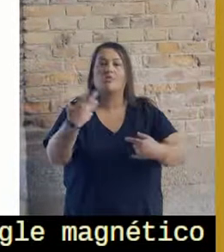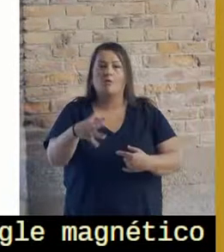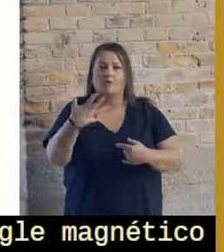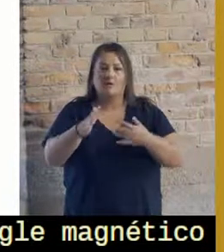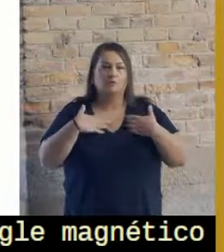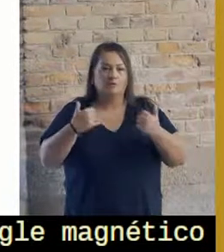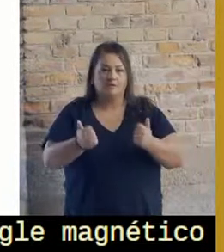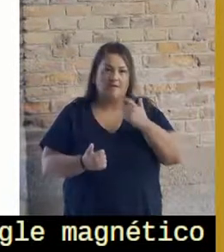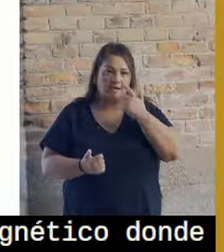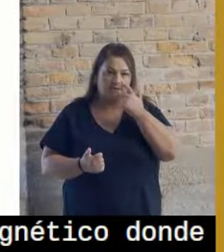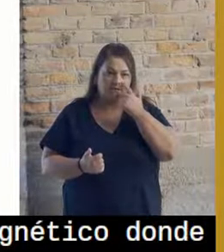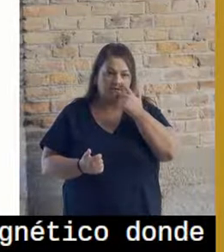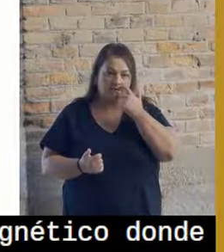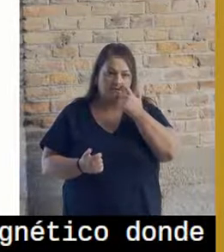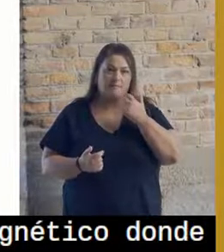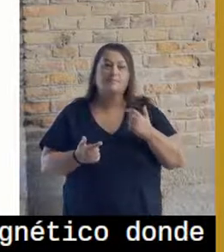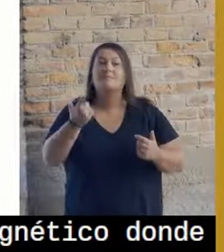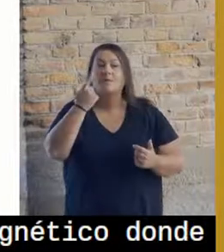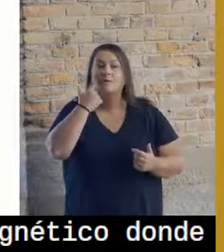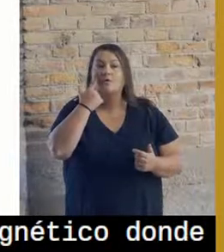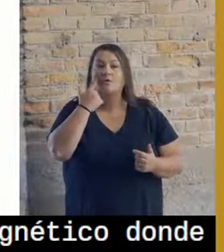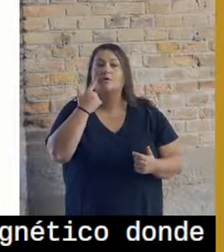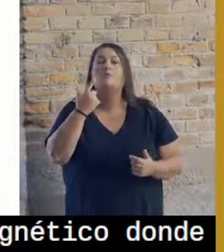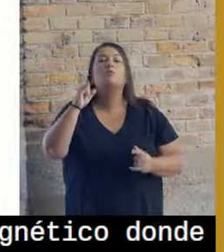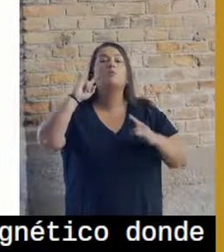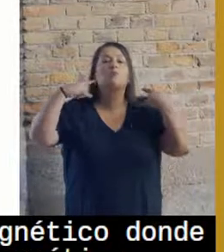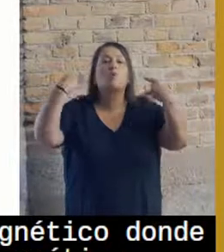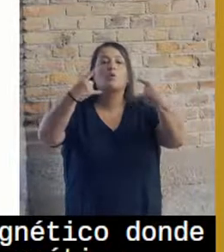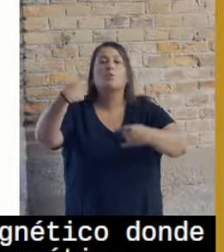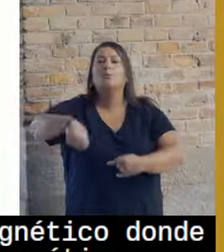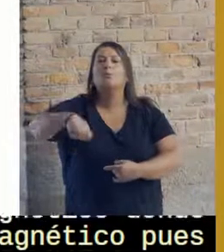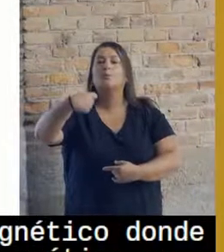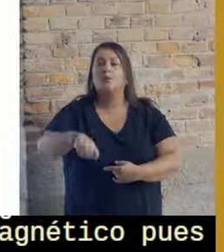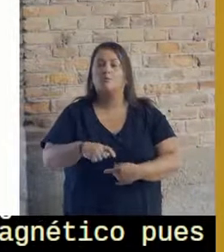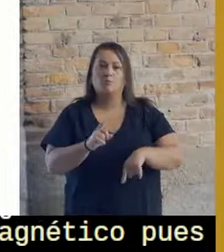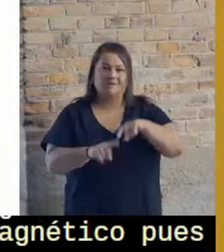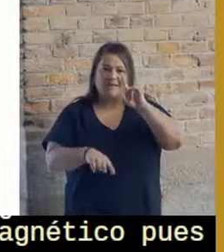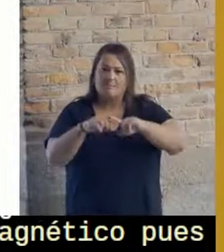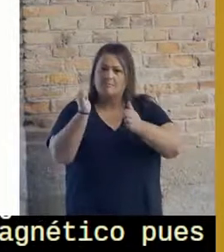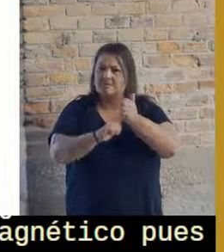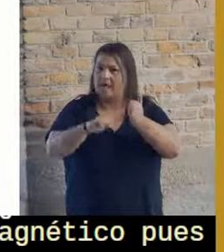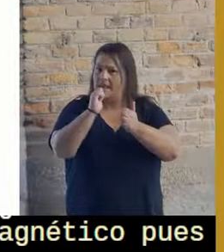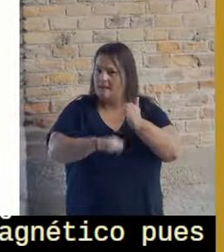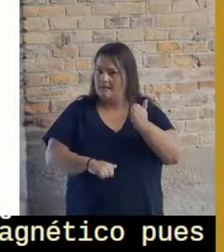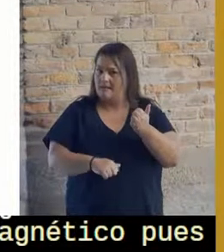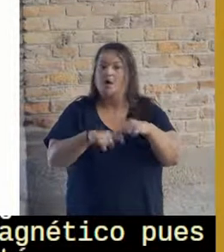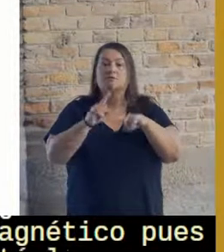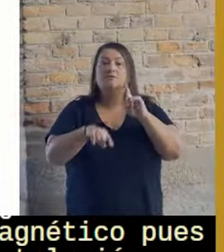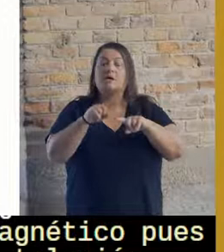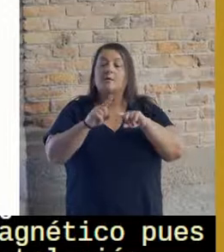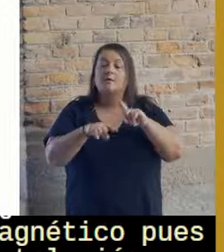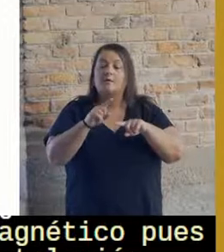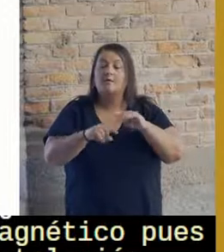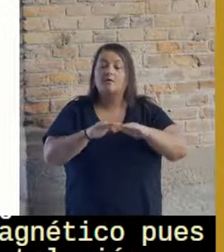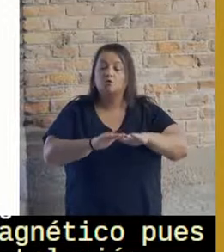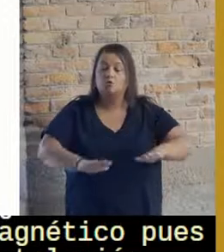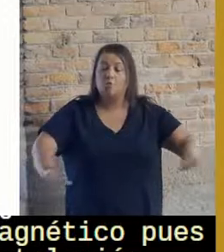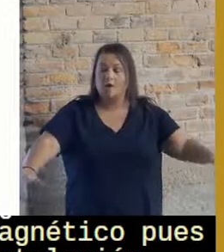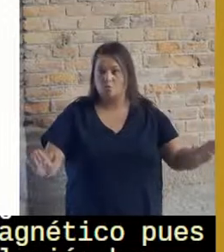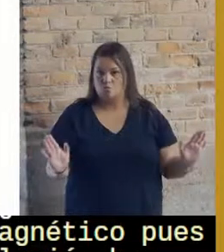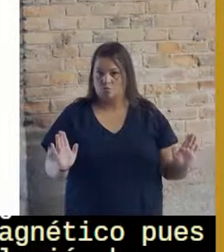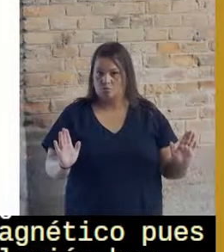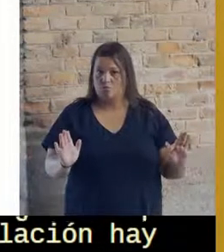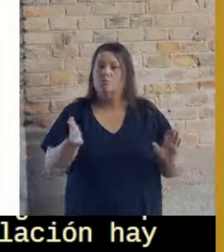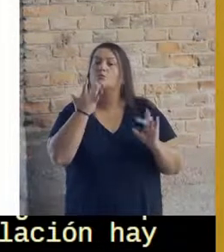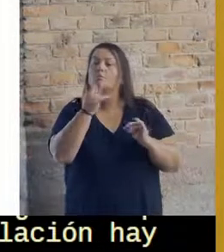queráis el tema de Cuánto puede costar un bucle magnético pues depende de los metales que tenga el suelo y la instalación hay